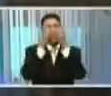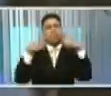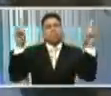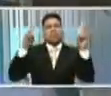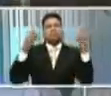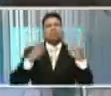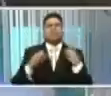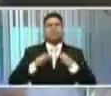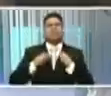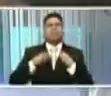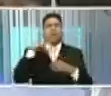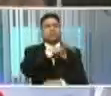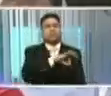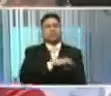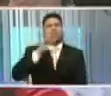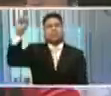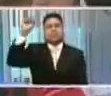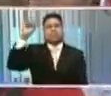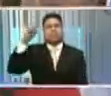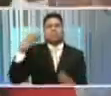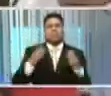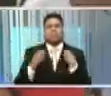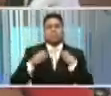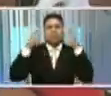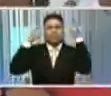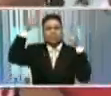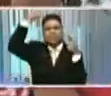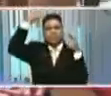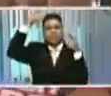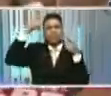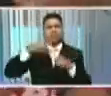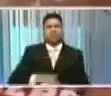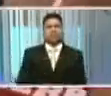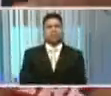socialismo! ¡Que viva Chávez!